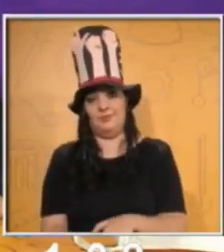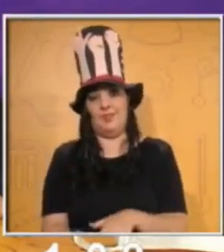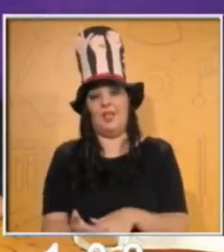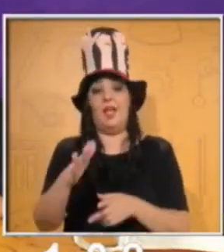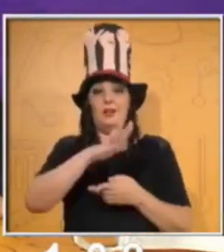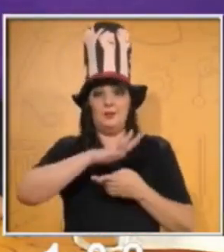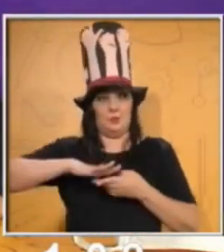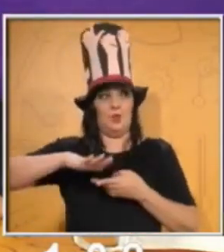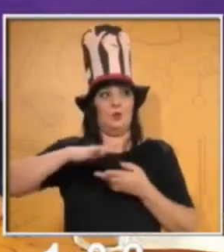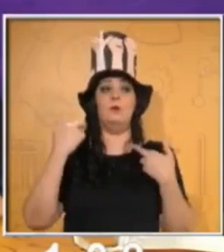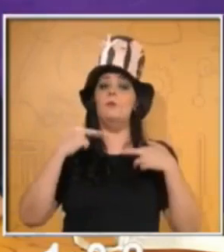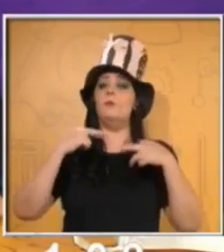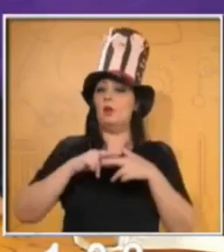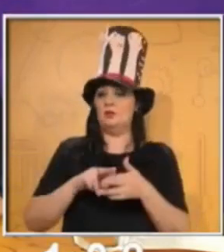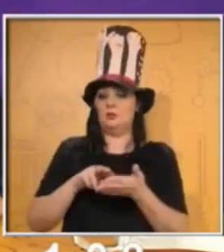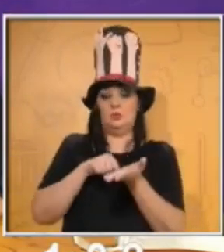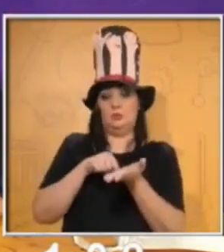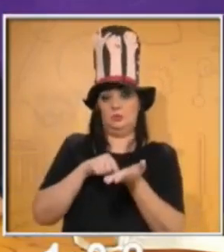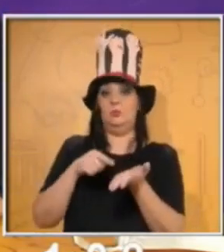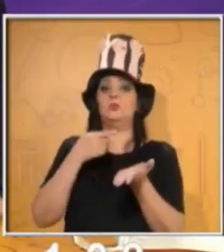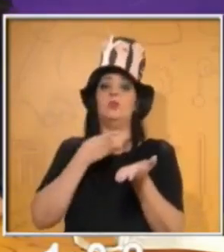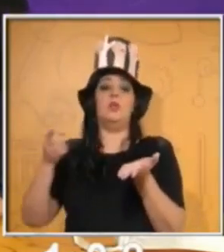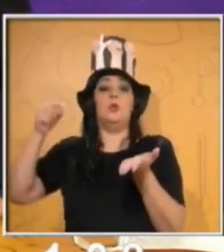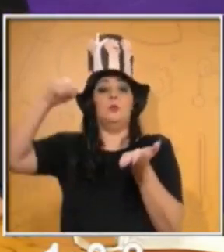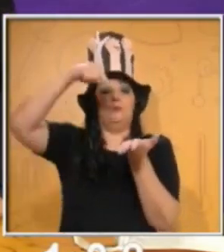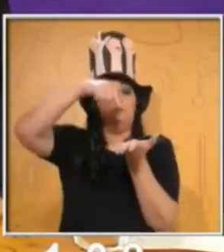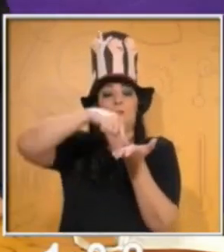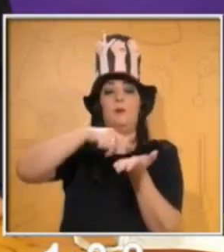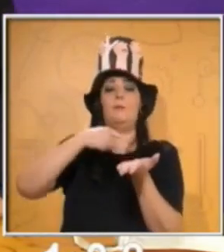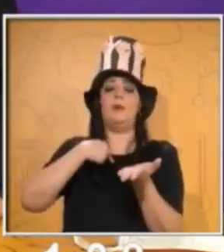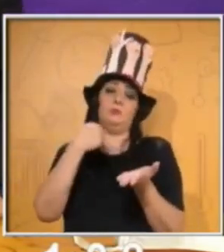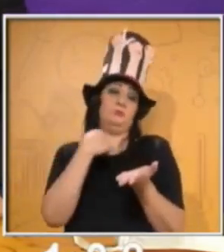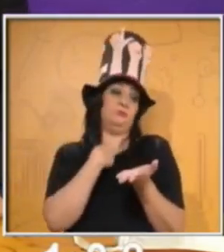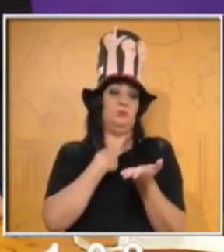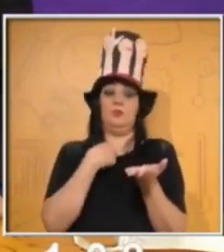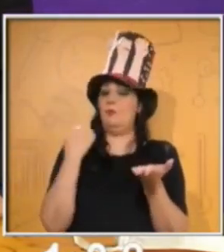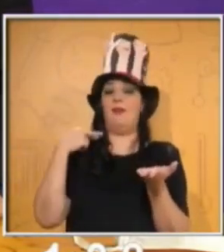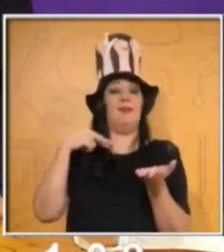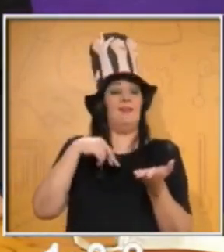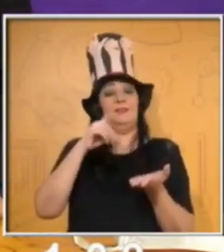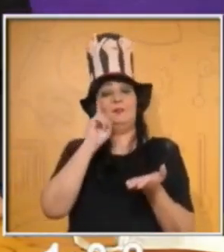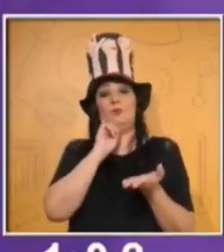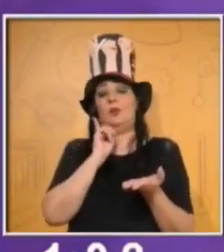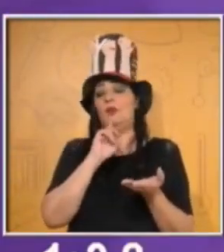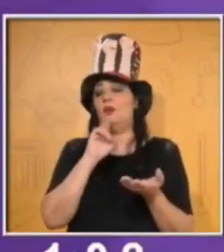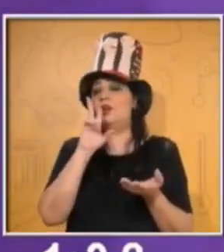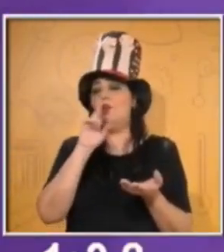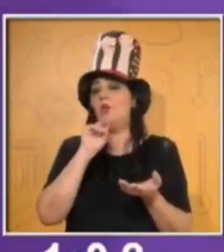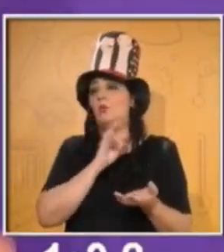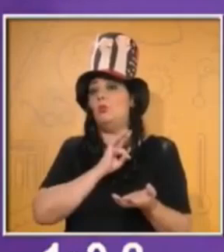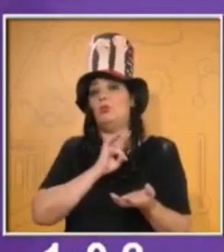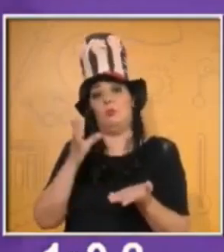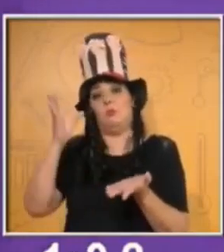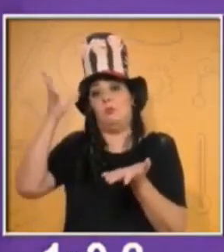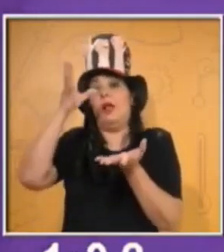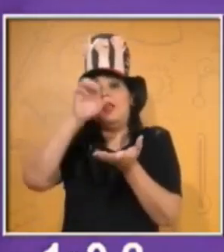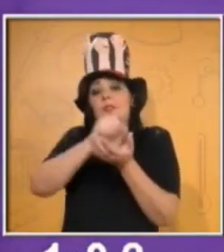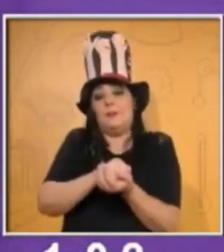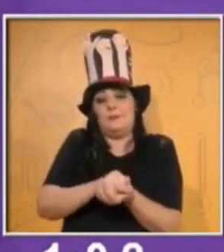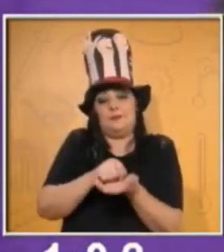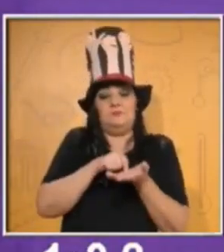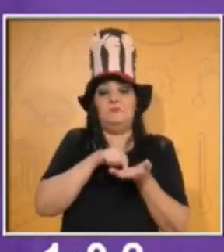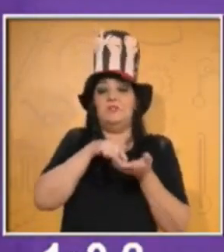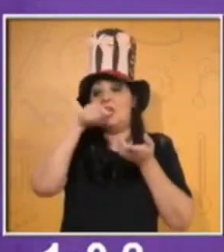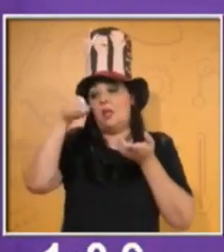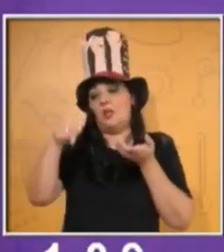el maestro puso la mano y cayó en su palma, pero en mi caso, al no acachar esa moneda, cayó al